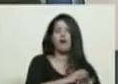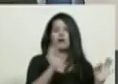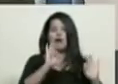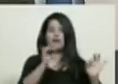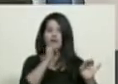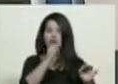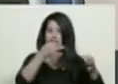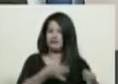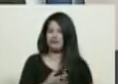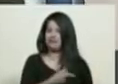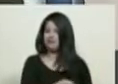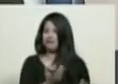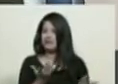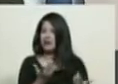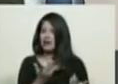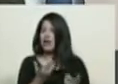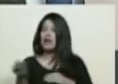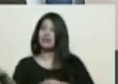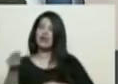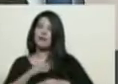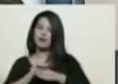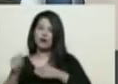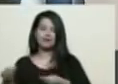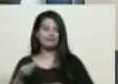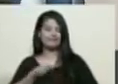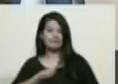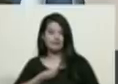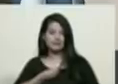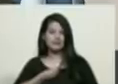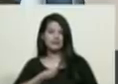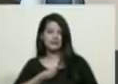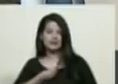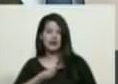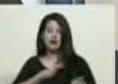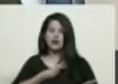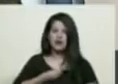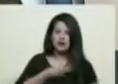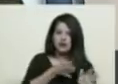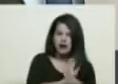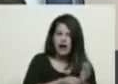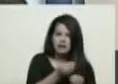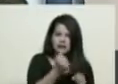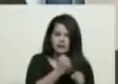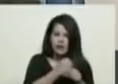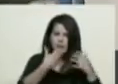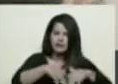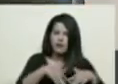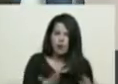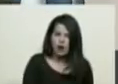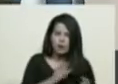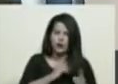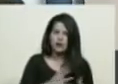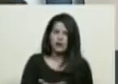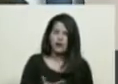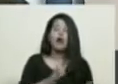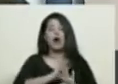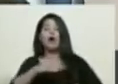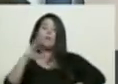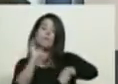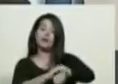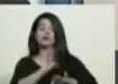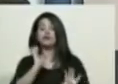pero obtuvieron esa divisa irregularmente y están privados libertad 21 y 21 órdenes de